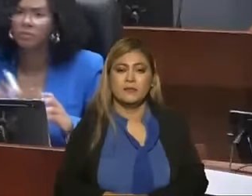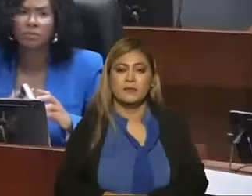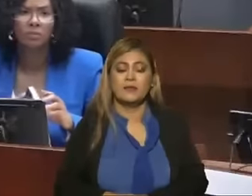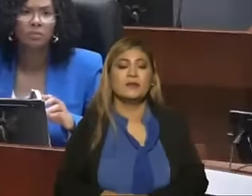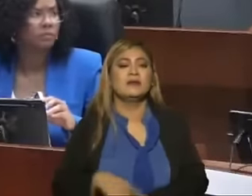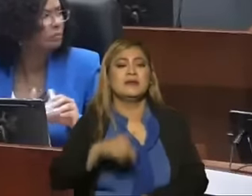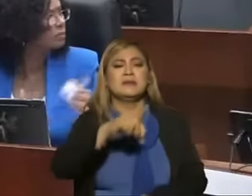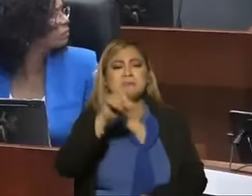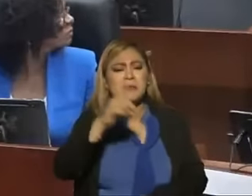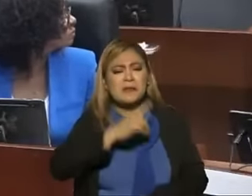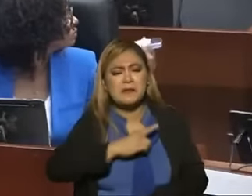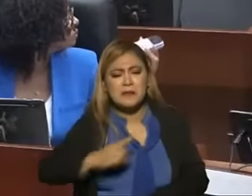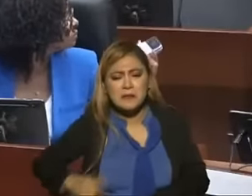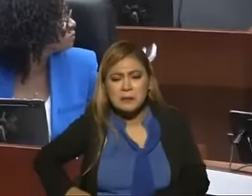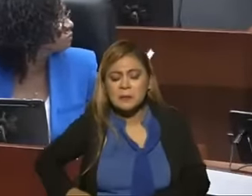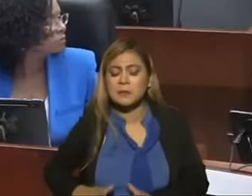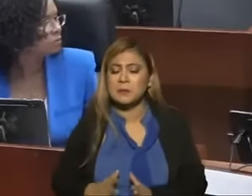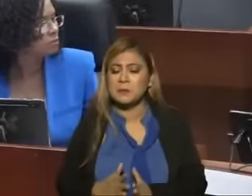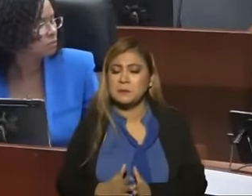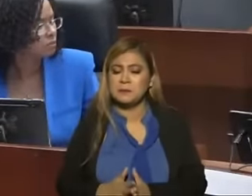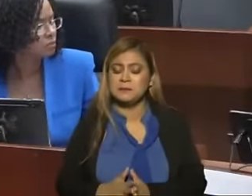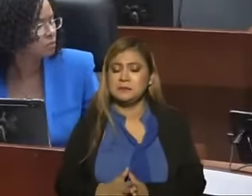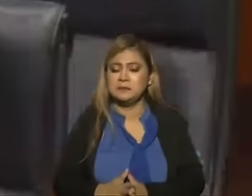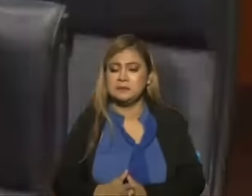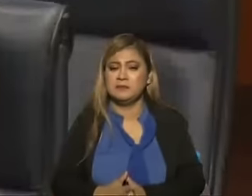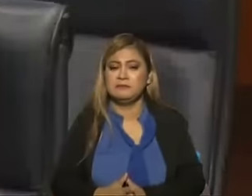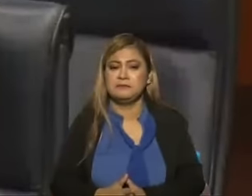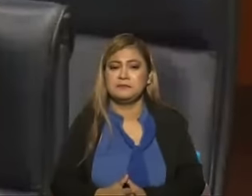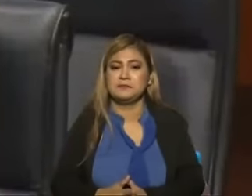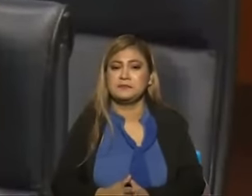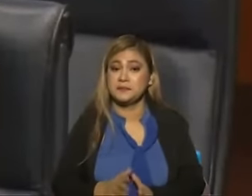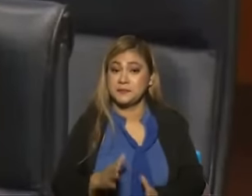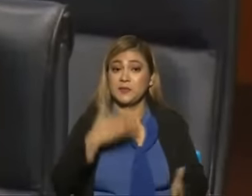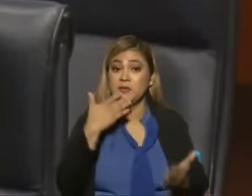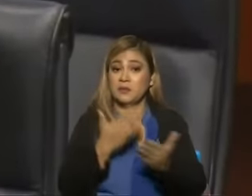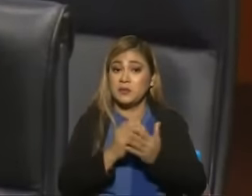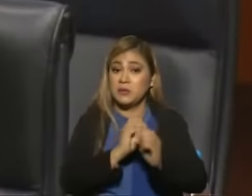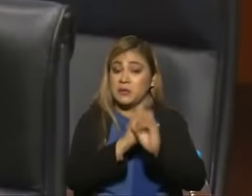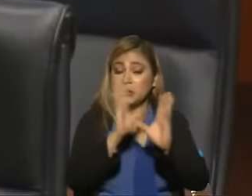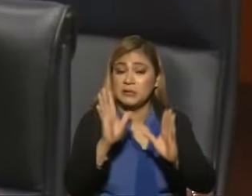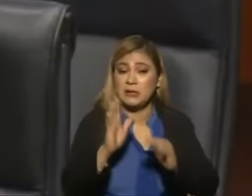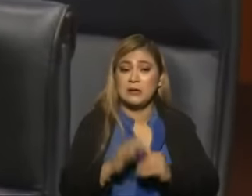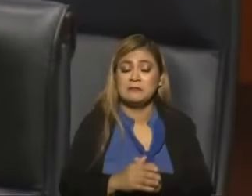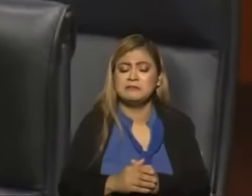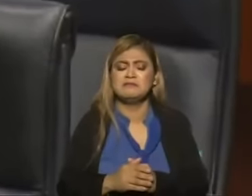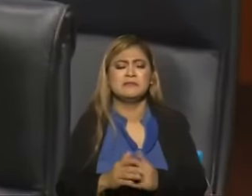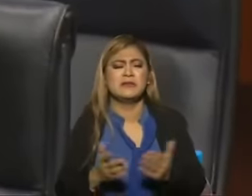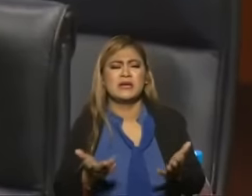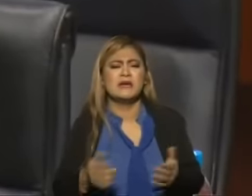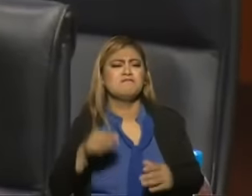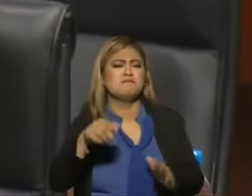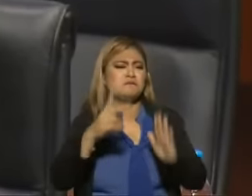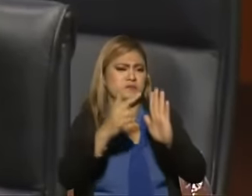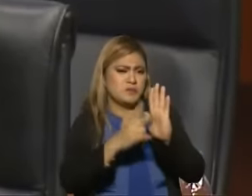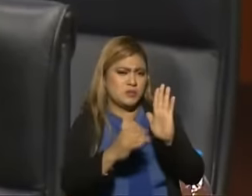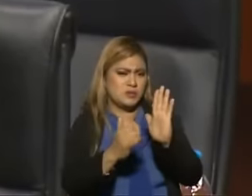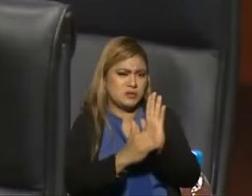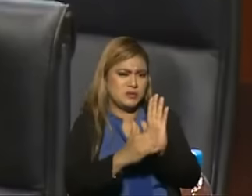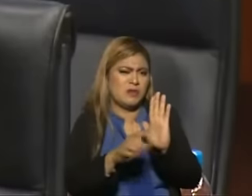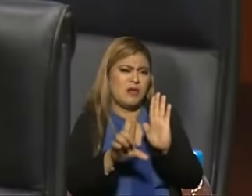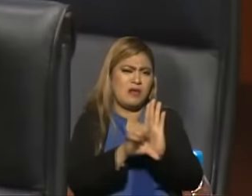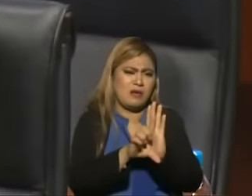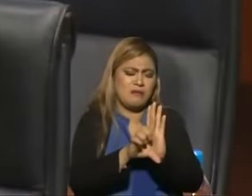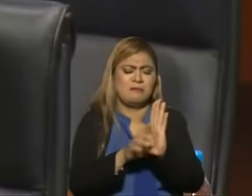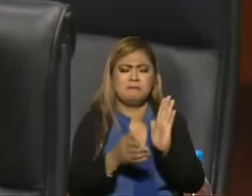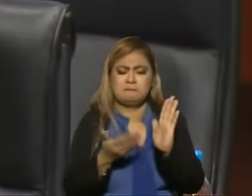Colegas diputados, seré muy sucinto en este debate sobre las conveniencias o inconveniencias de este proyecto.